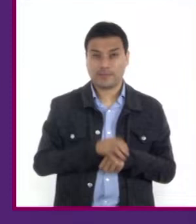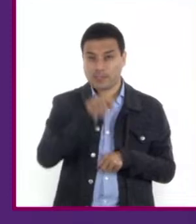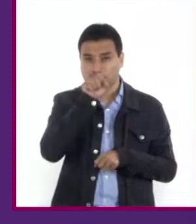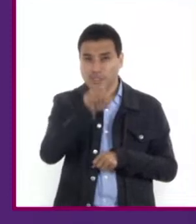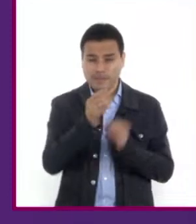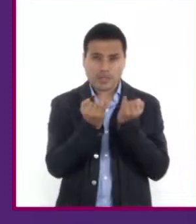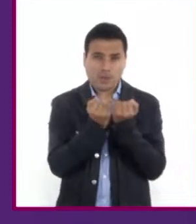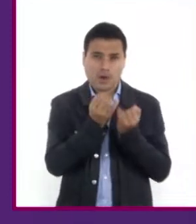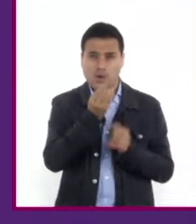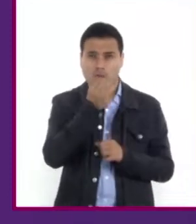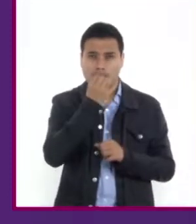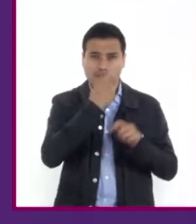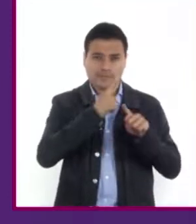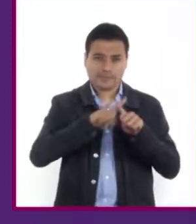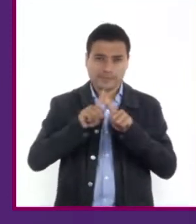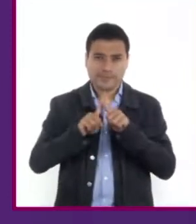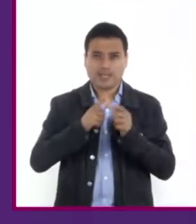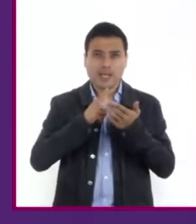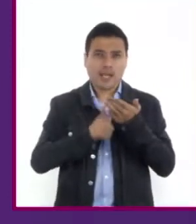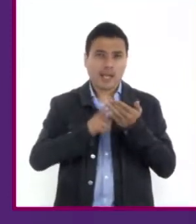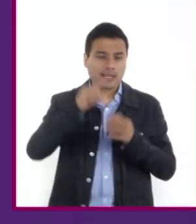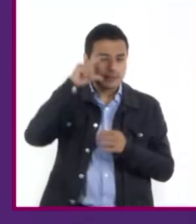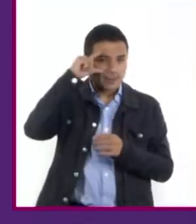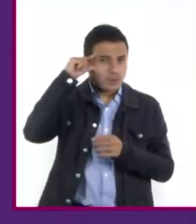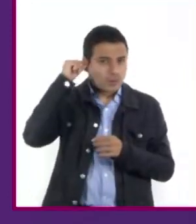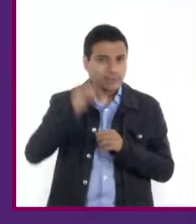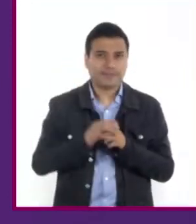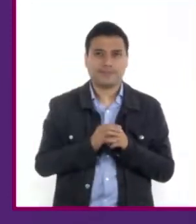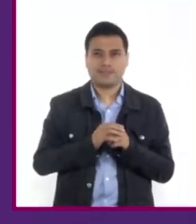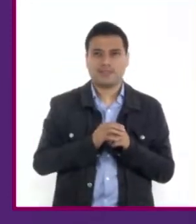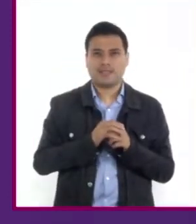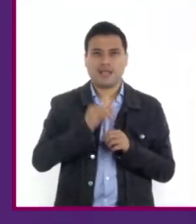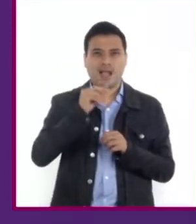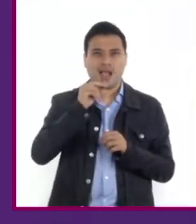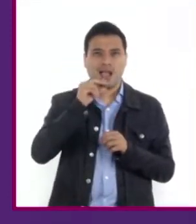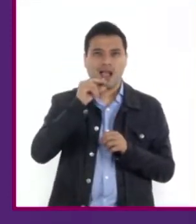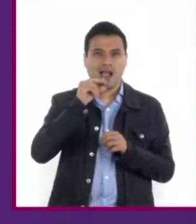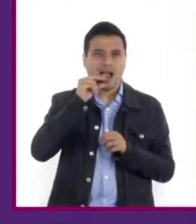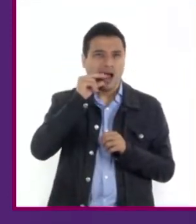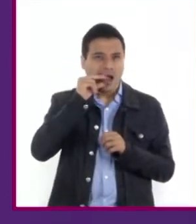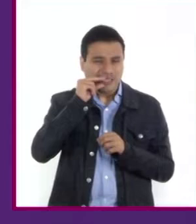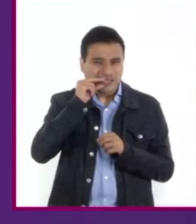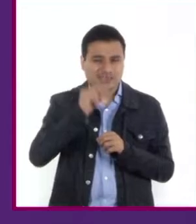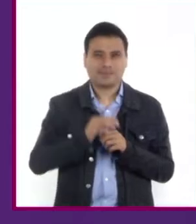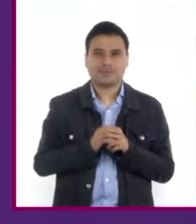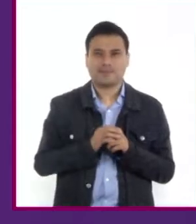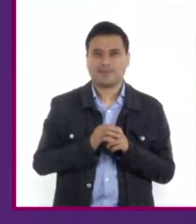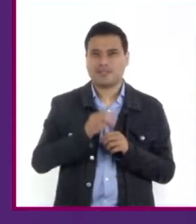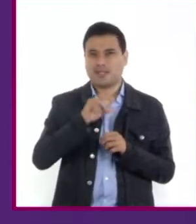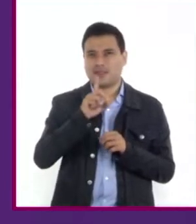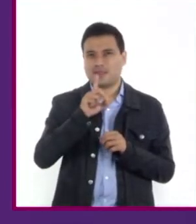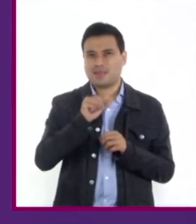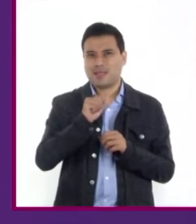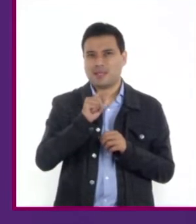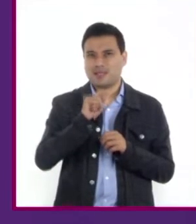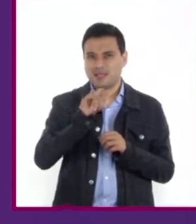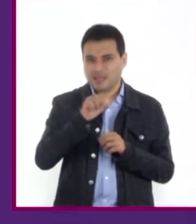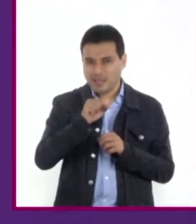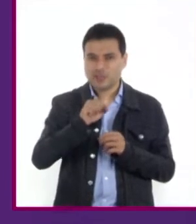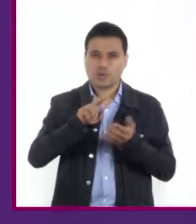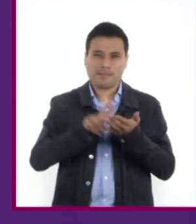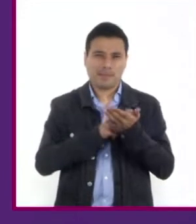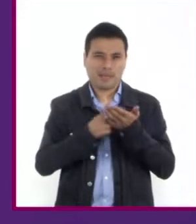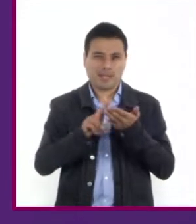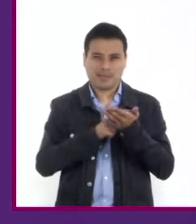los alimentos con aceitunas, avellanas, dátiles o higos secos y mermelada de membrillo.